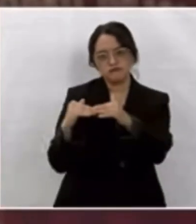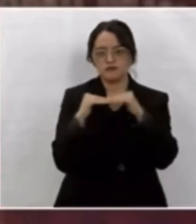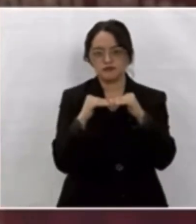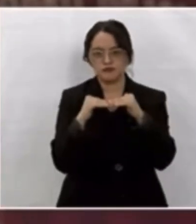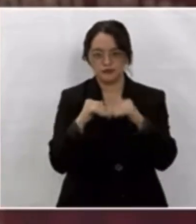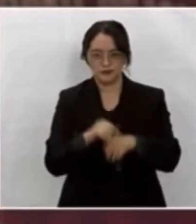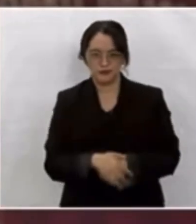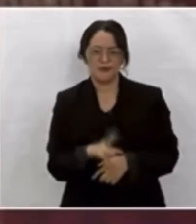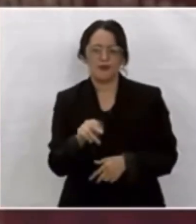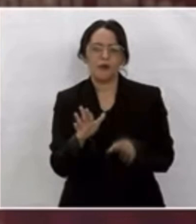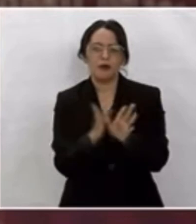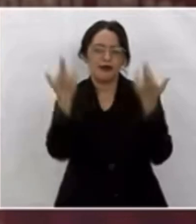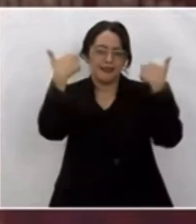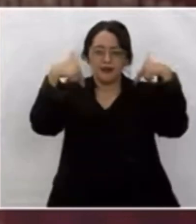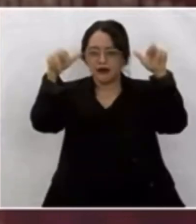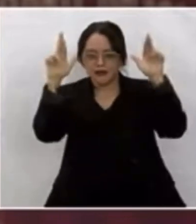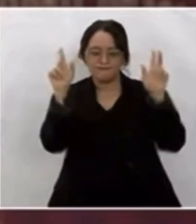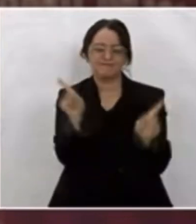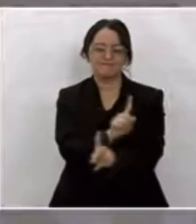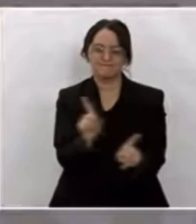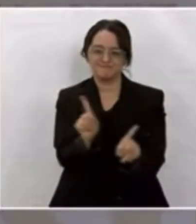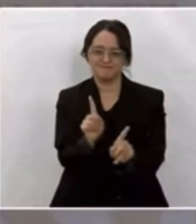no una monarquía.